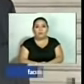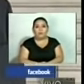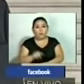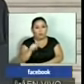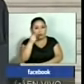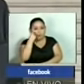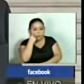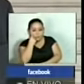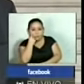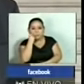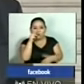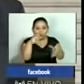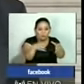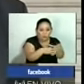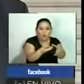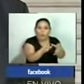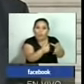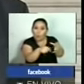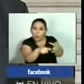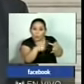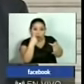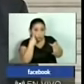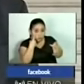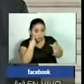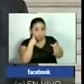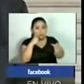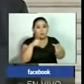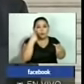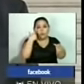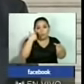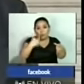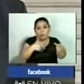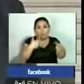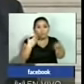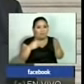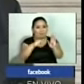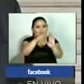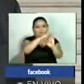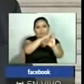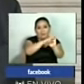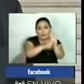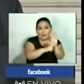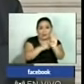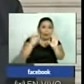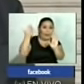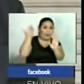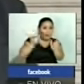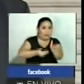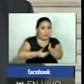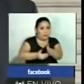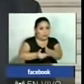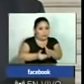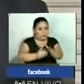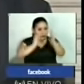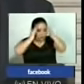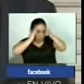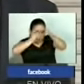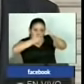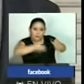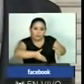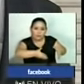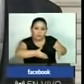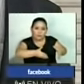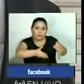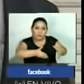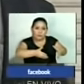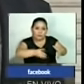Pongan su atención ahí, porque realmente todo este tipo de medidas que se han tomado desde su inicio van dirigidas a